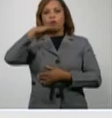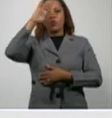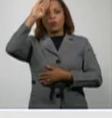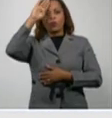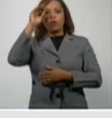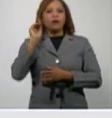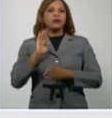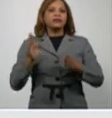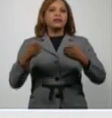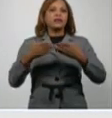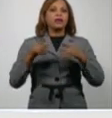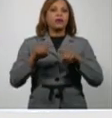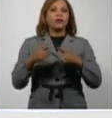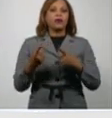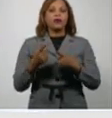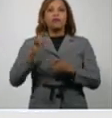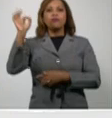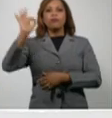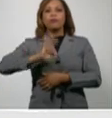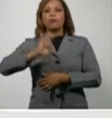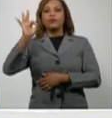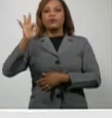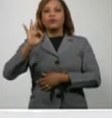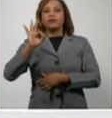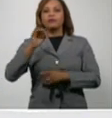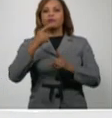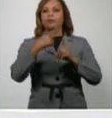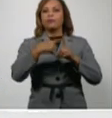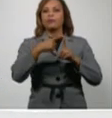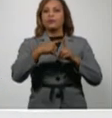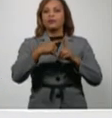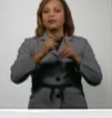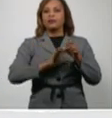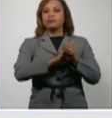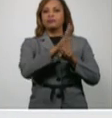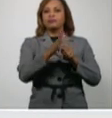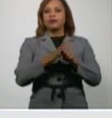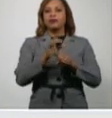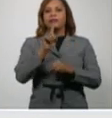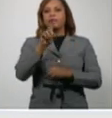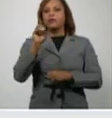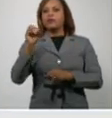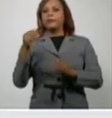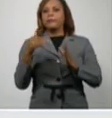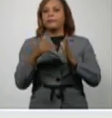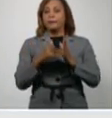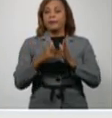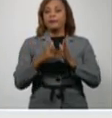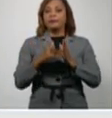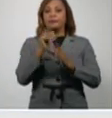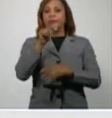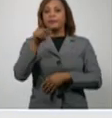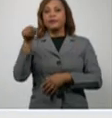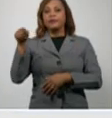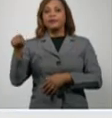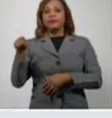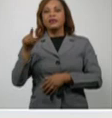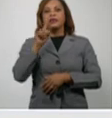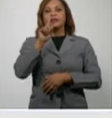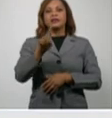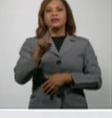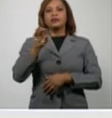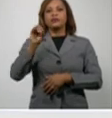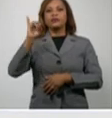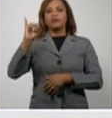tasa de incidencia de casos de COVID por 100.000 habitantes, de 106